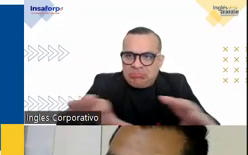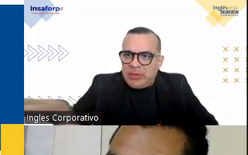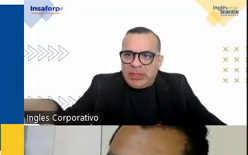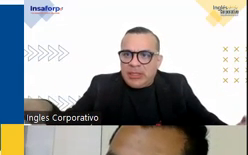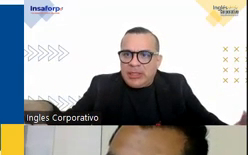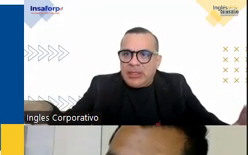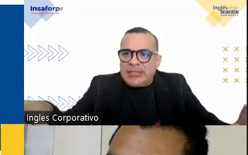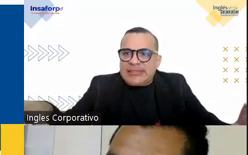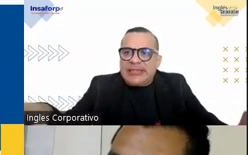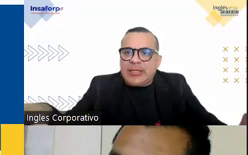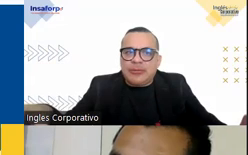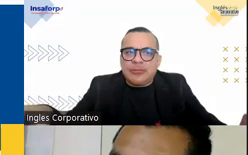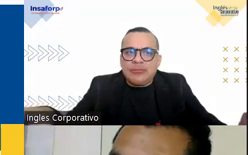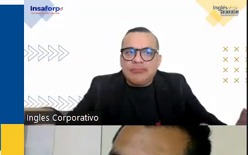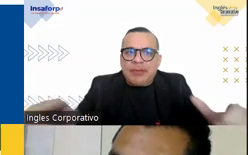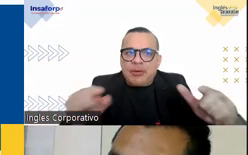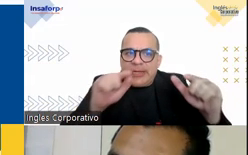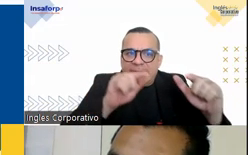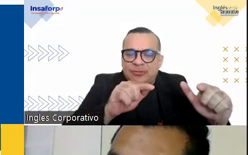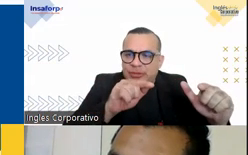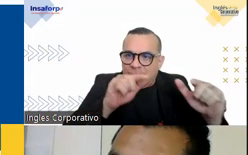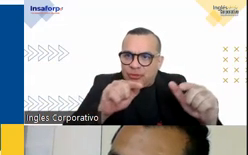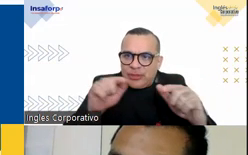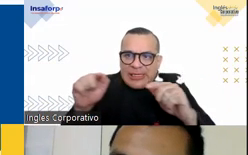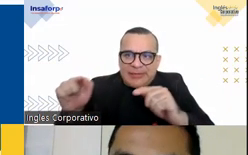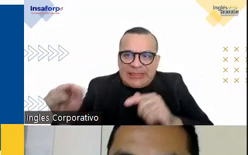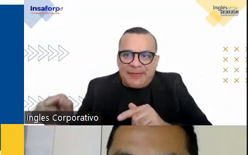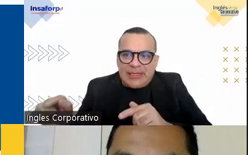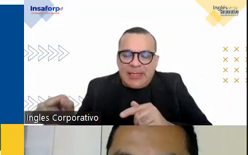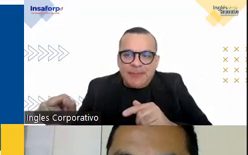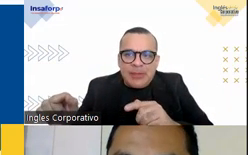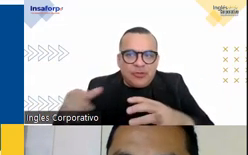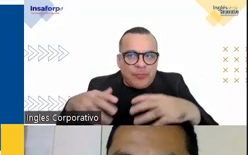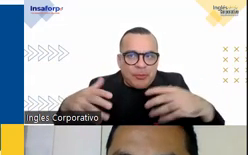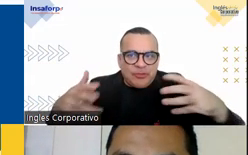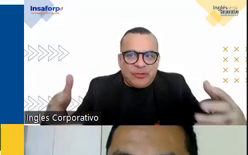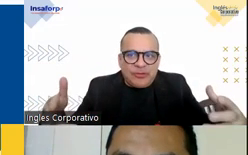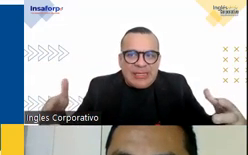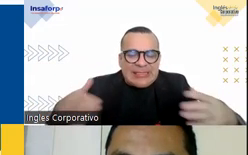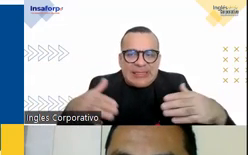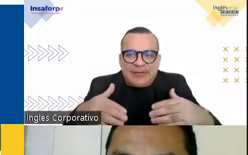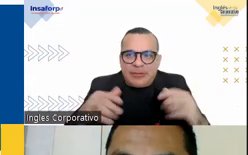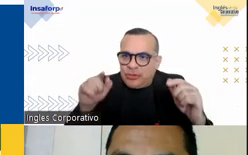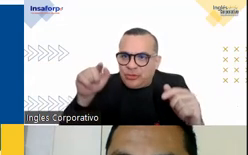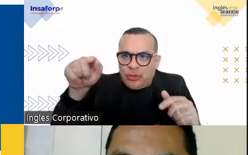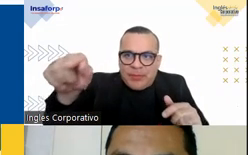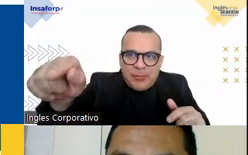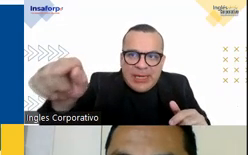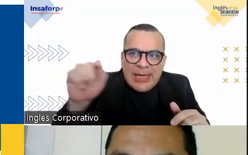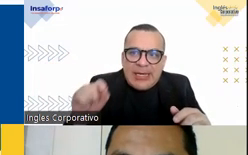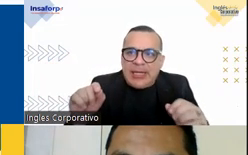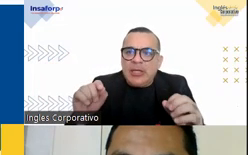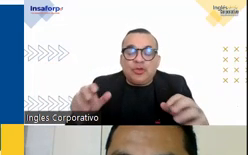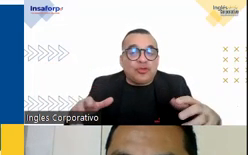claramente estático, pero el ingreso y el costo y la rentabilidad son procesos establecidos no solo